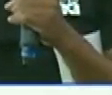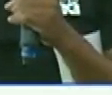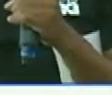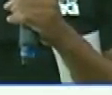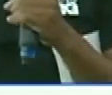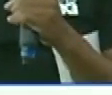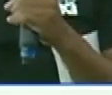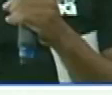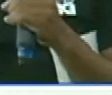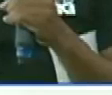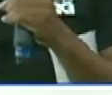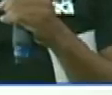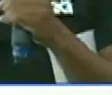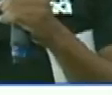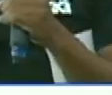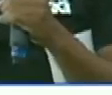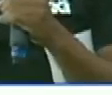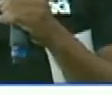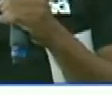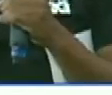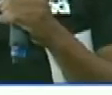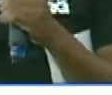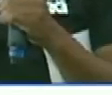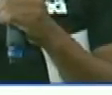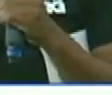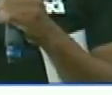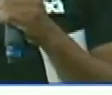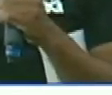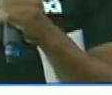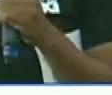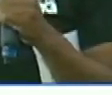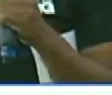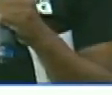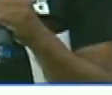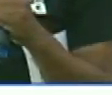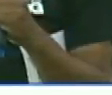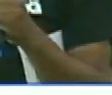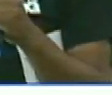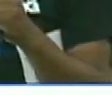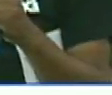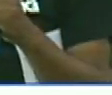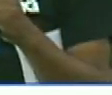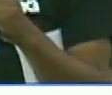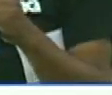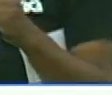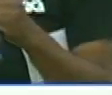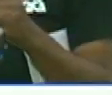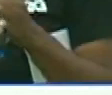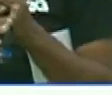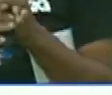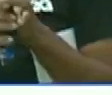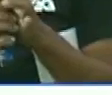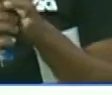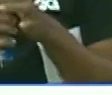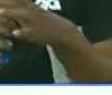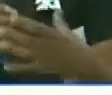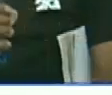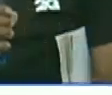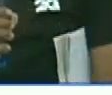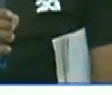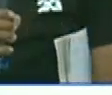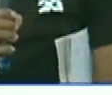ministro de la Presidencia, general Jorge Márquez, va a estar allá atendiendo todos estos asuntos que tú me estás diciendo para